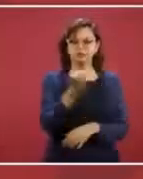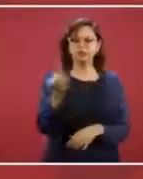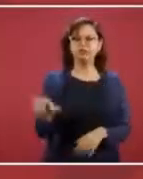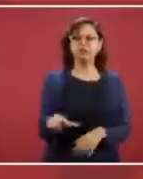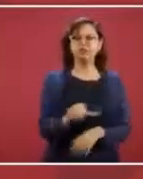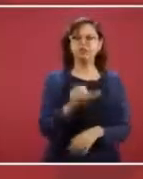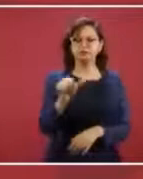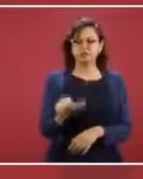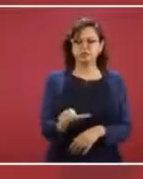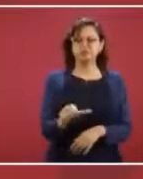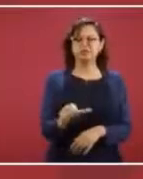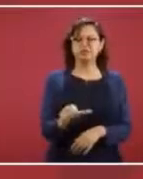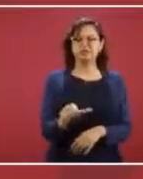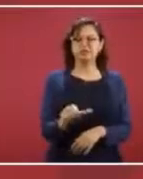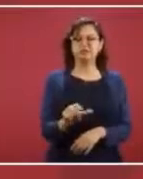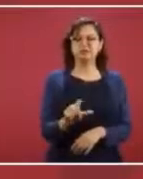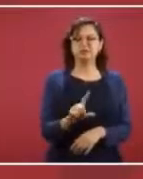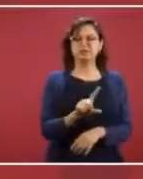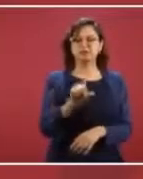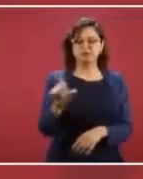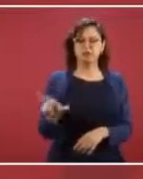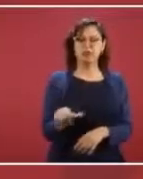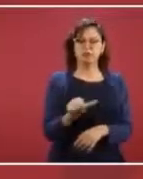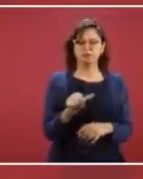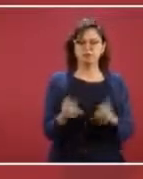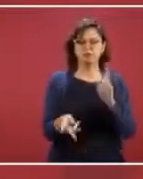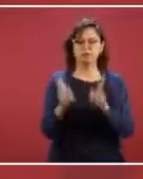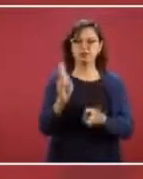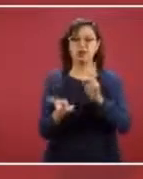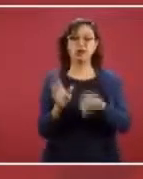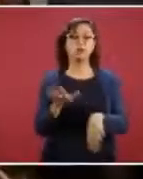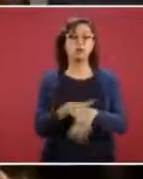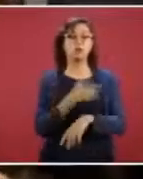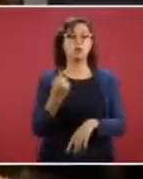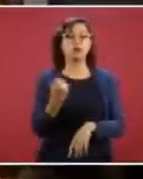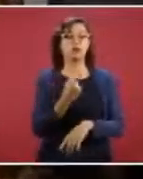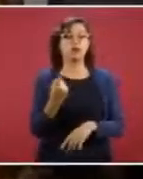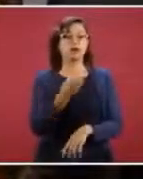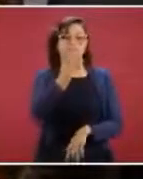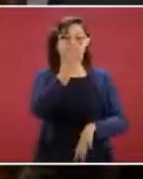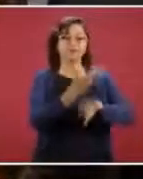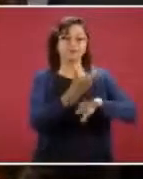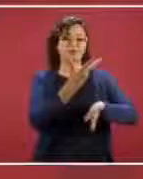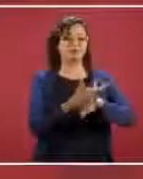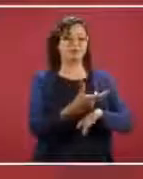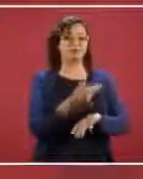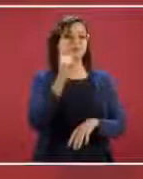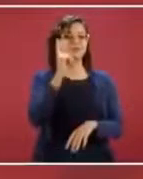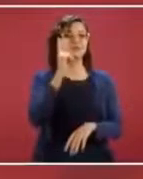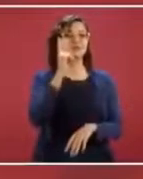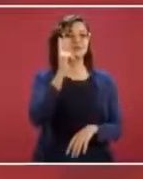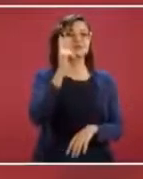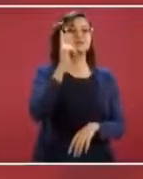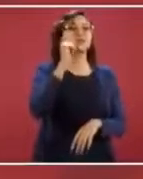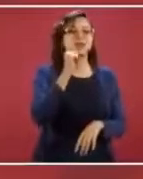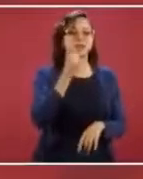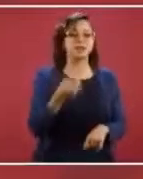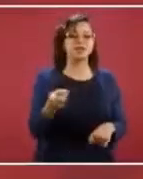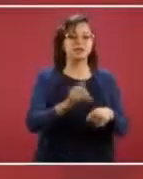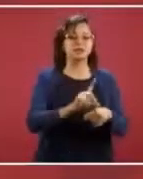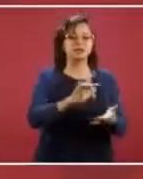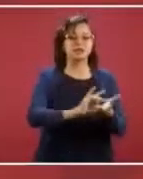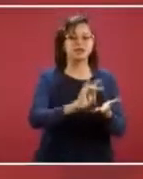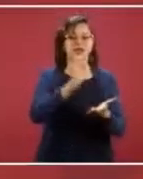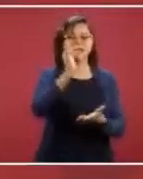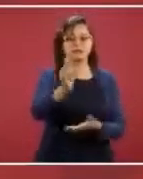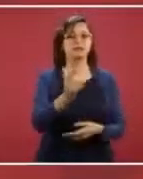Hoy es víspera del Día de Gracia en Estados Unidos. Quiero mandarle un